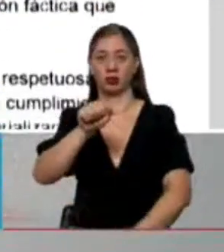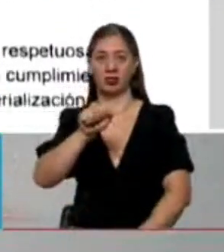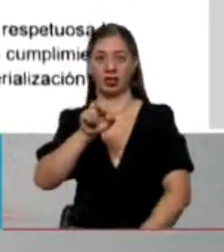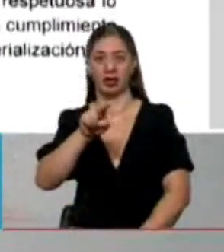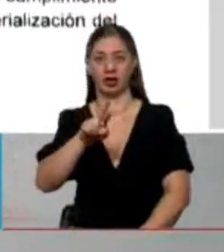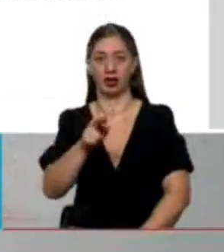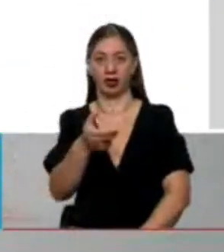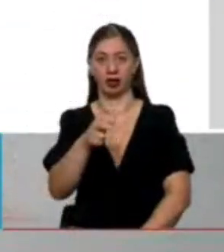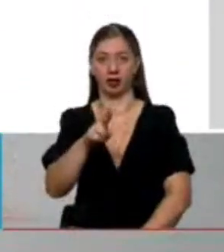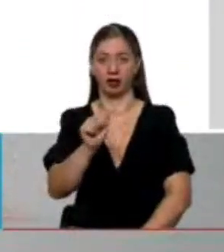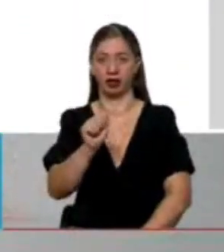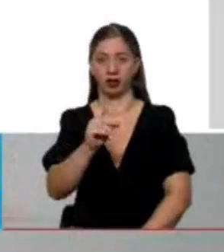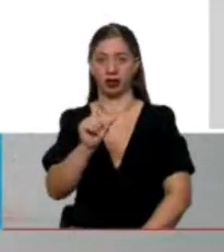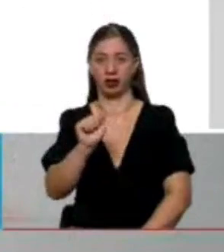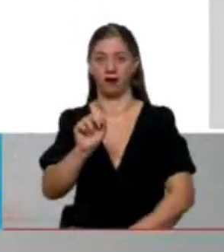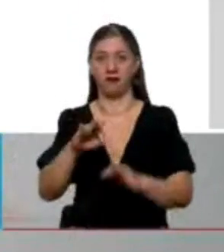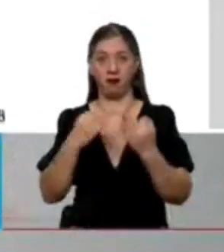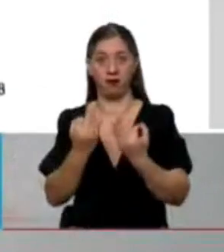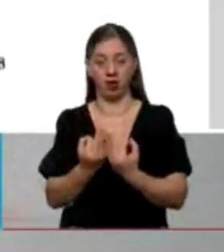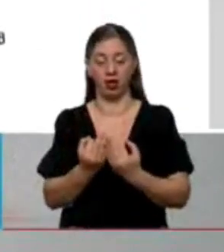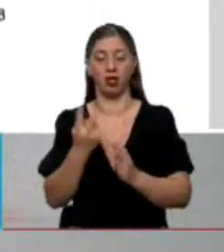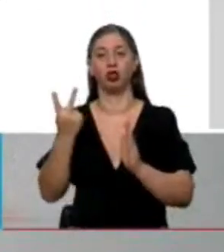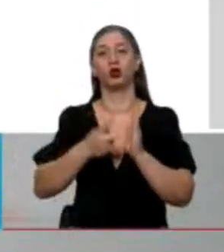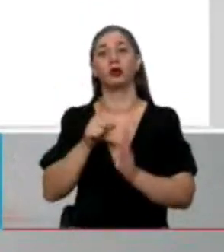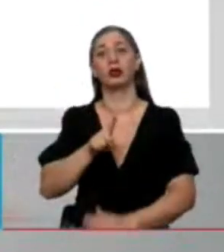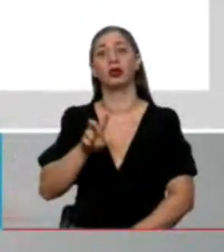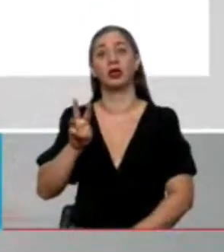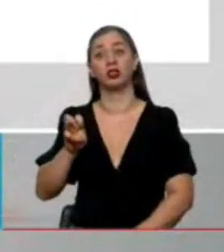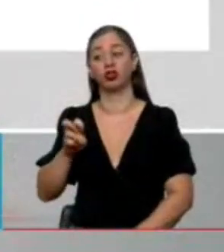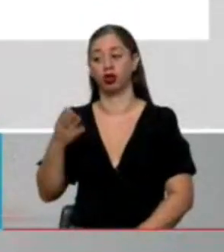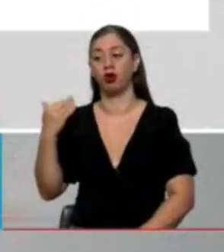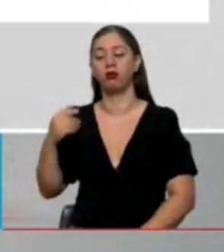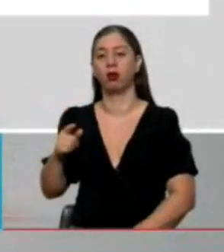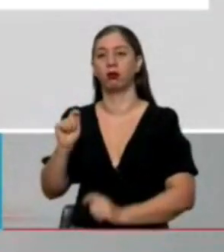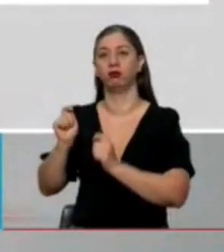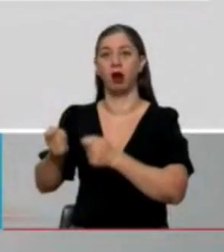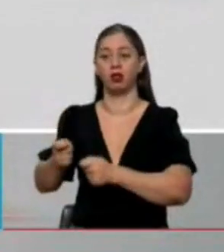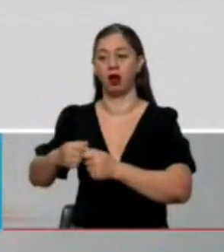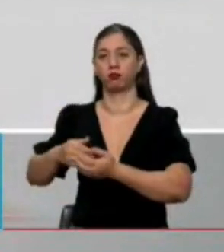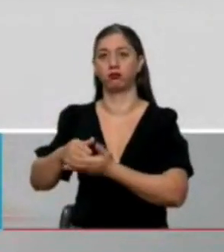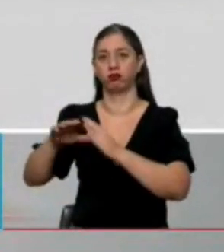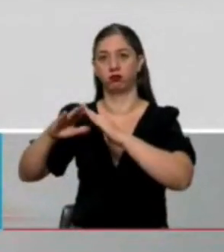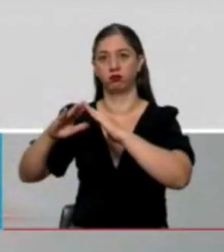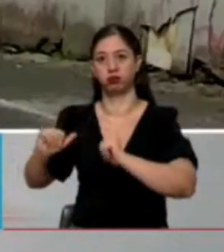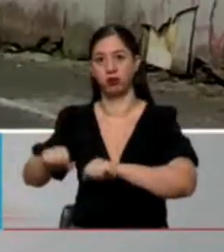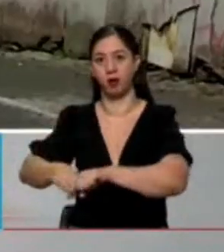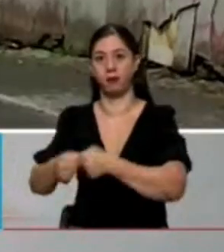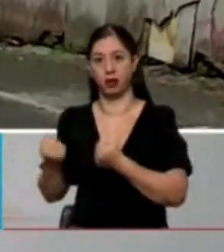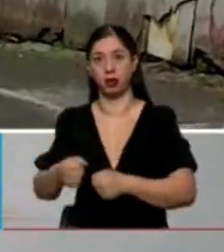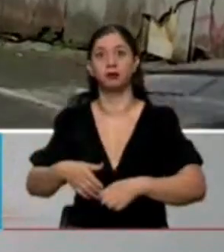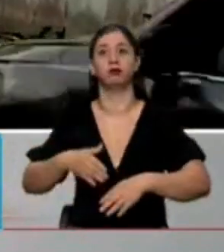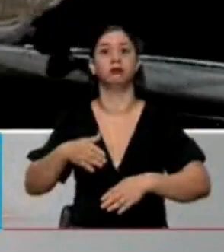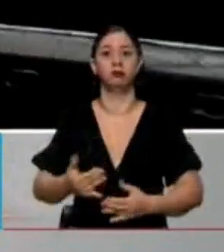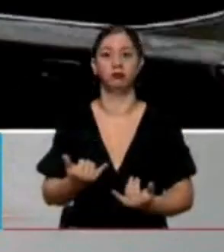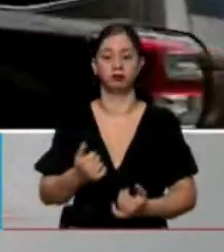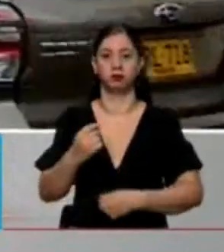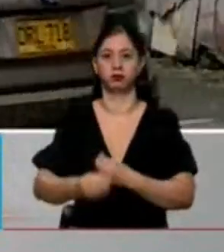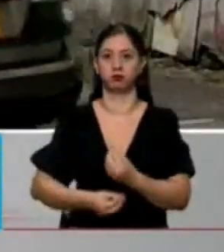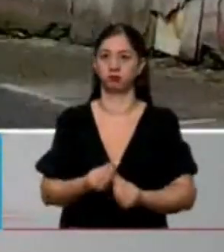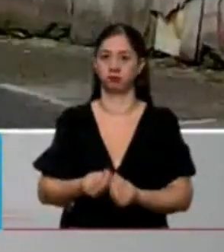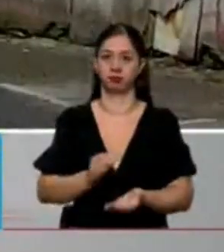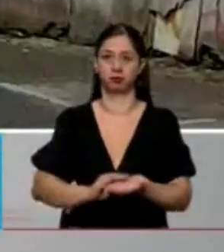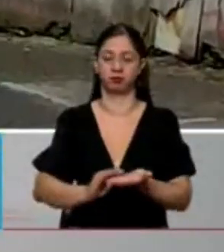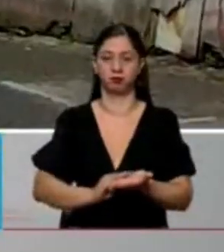debió realizarse en 2018, estamos a 2023. Pese a estar ejecutoriado el fallo, la organización